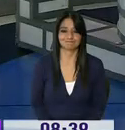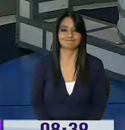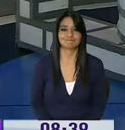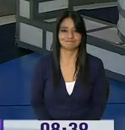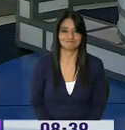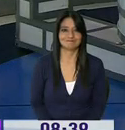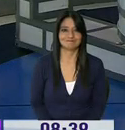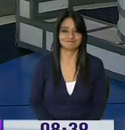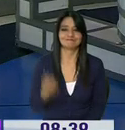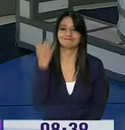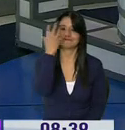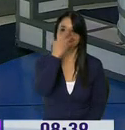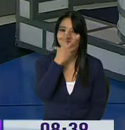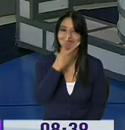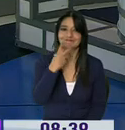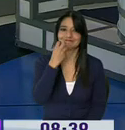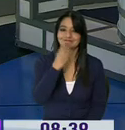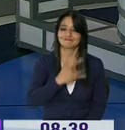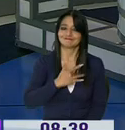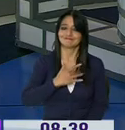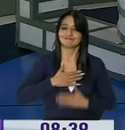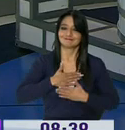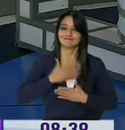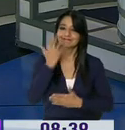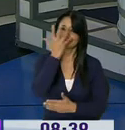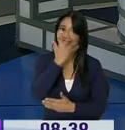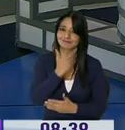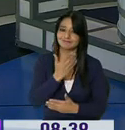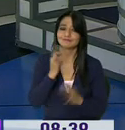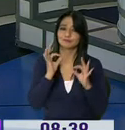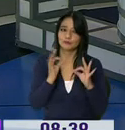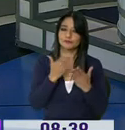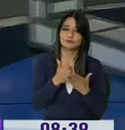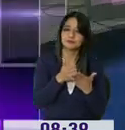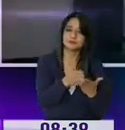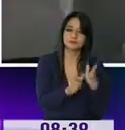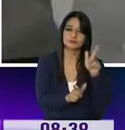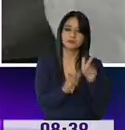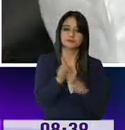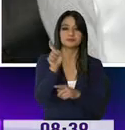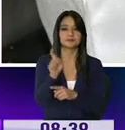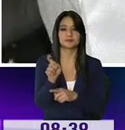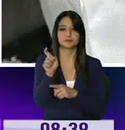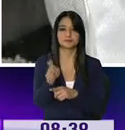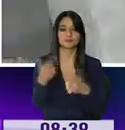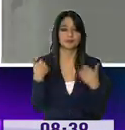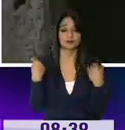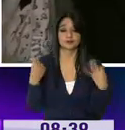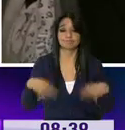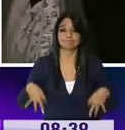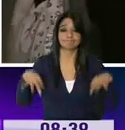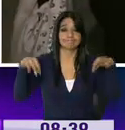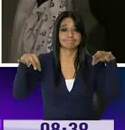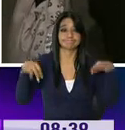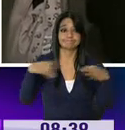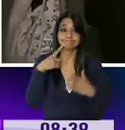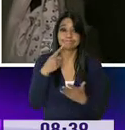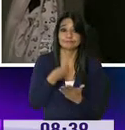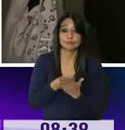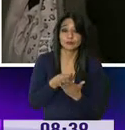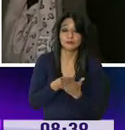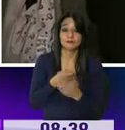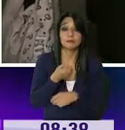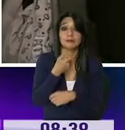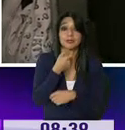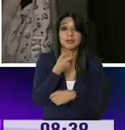Lindo, realmente lindo. Bueno, ¿no? Que se haya podido ayudar a estas personas que realmente no tienen los recursos necesarios para comprar